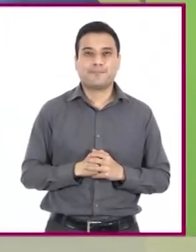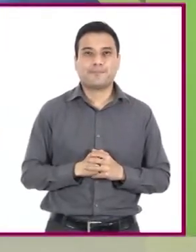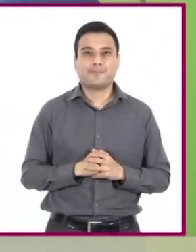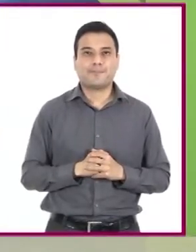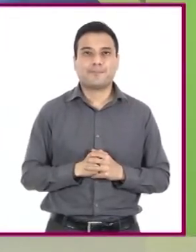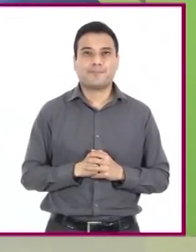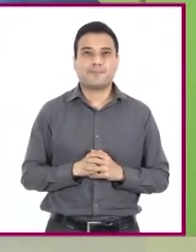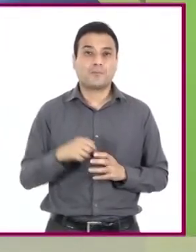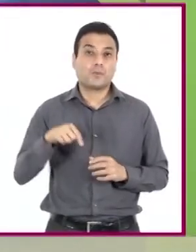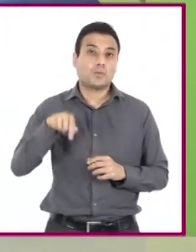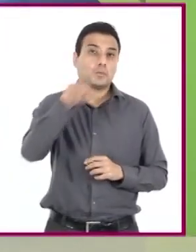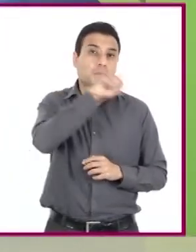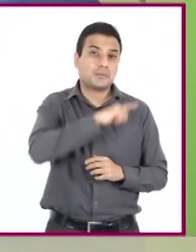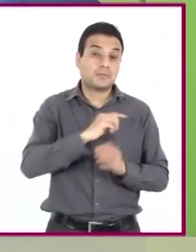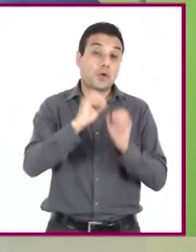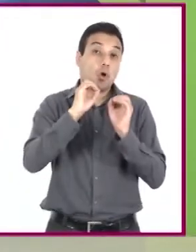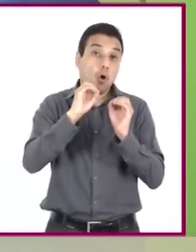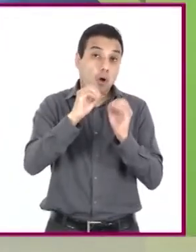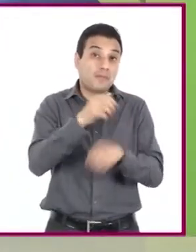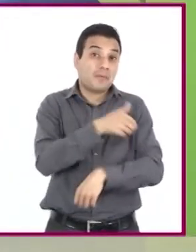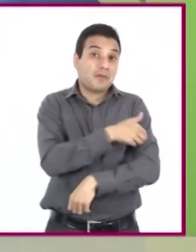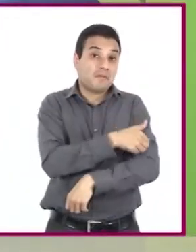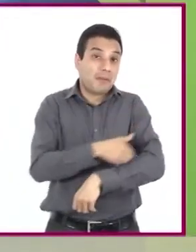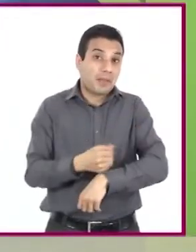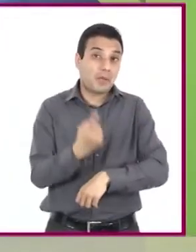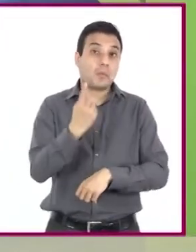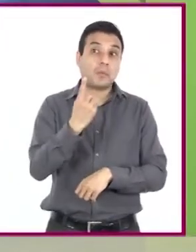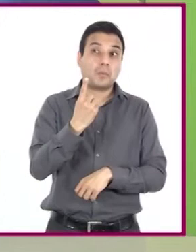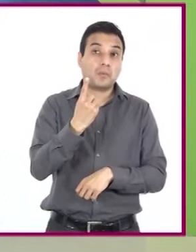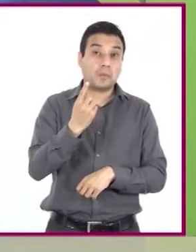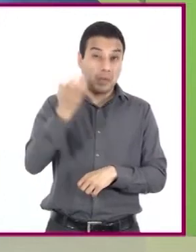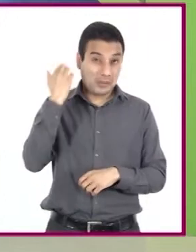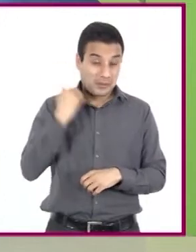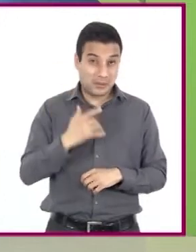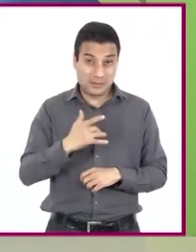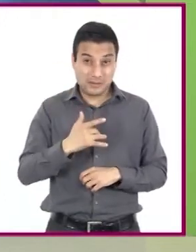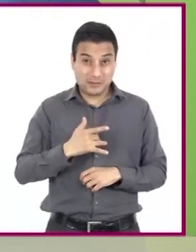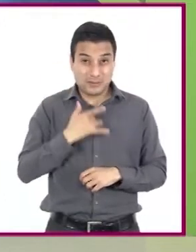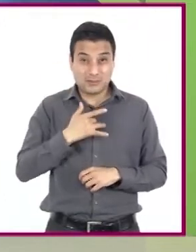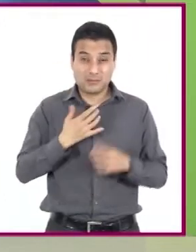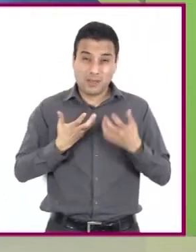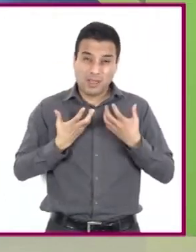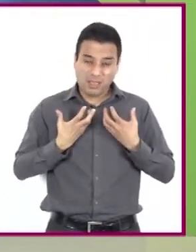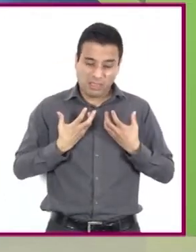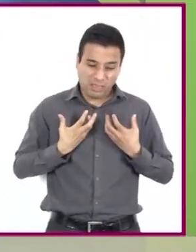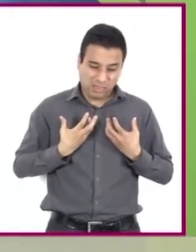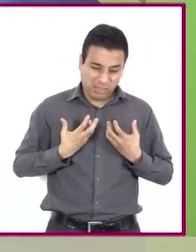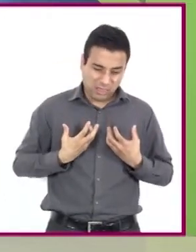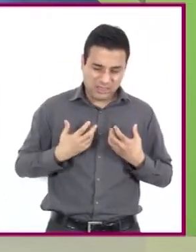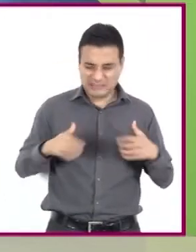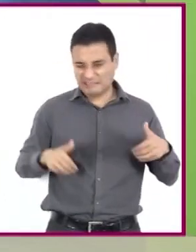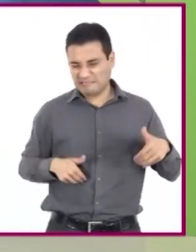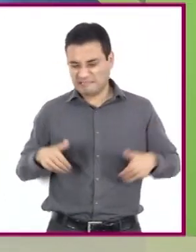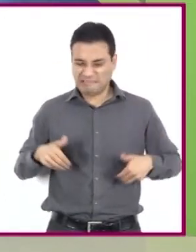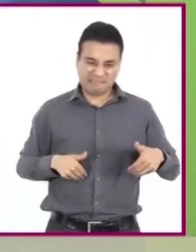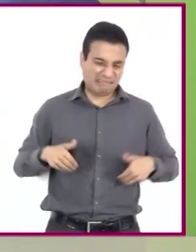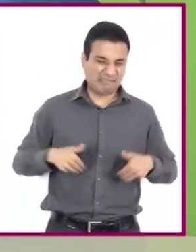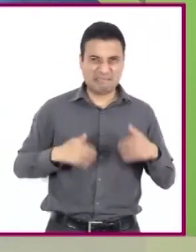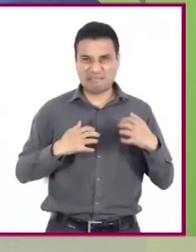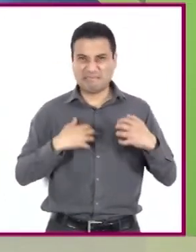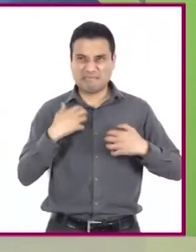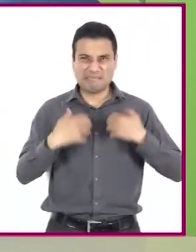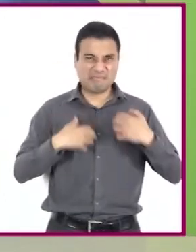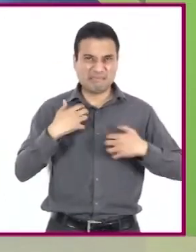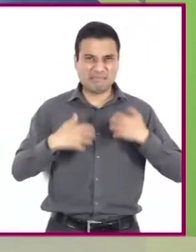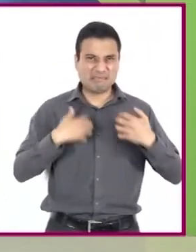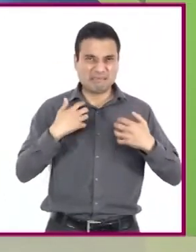¿Ustedes o alguna persona de su familia se ha sentido angustiada o molesta por alguna de las situaciones